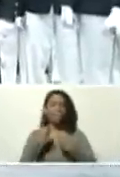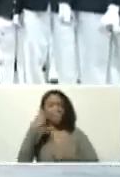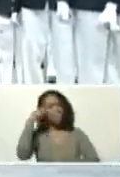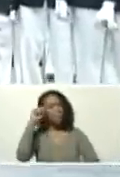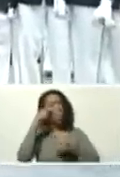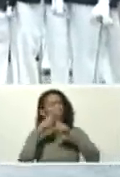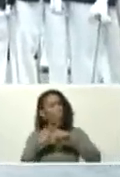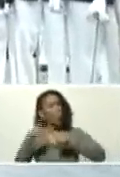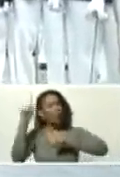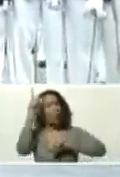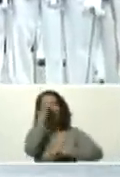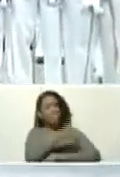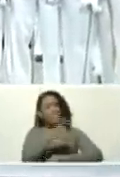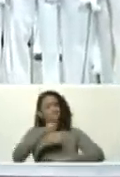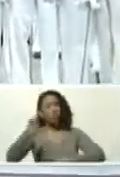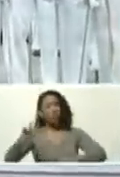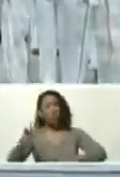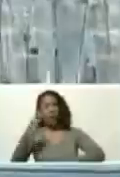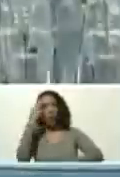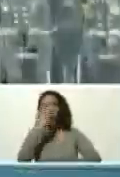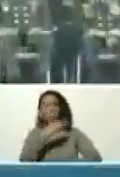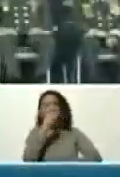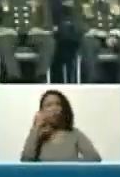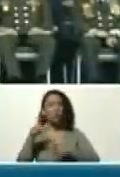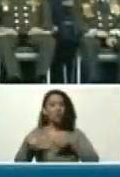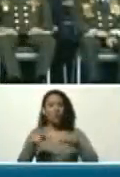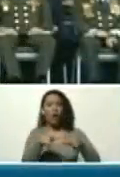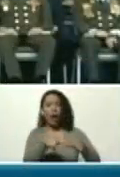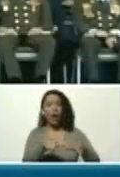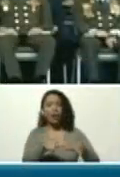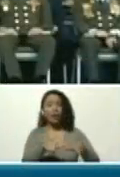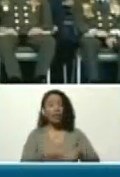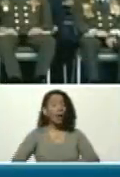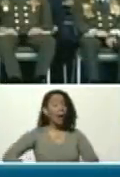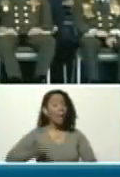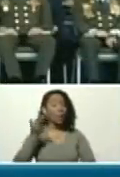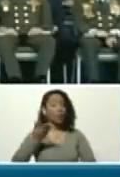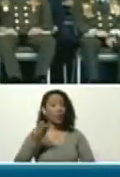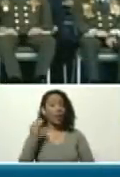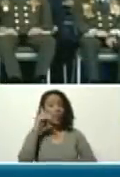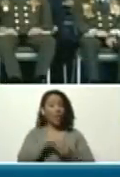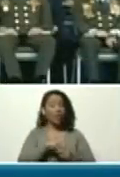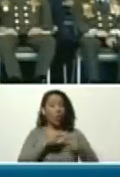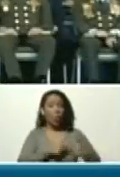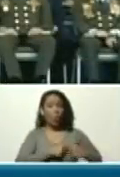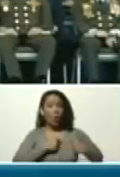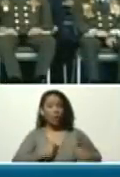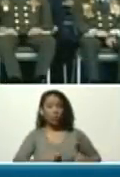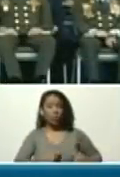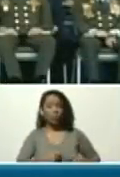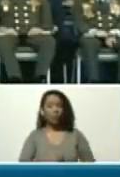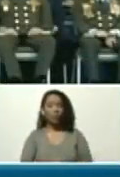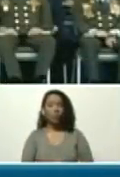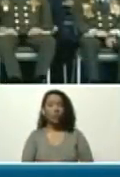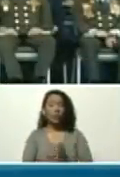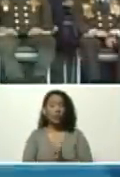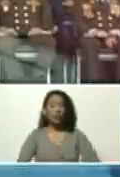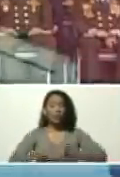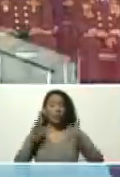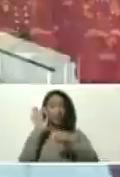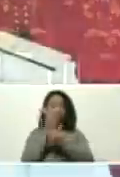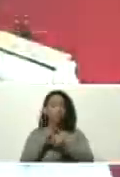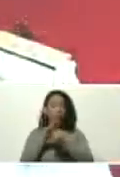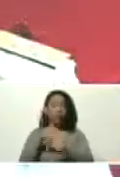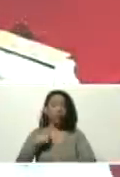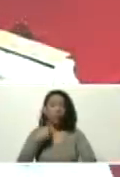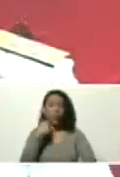otras personas que ocupan un lugar privilegiado en nuestros corazones. Con inmenso cariño digo,